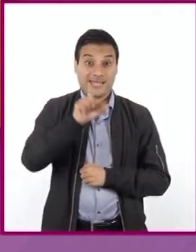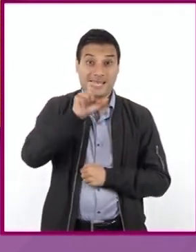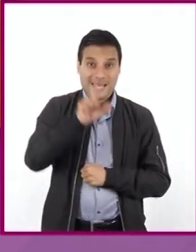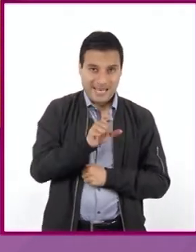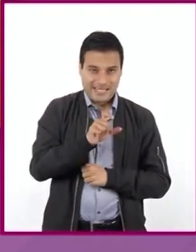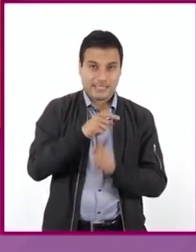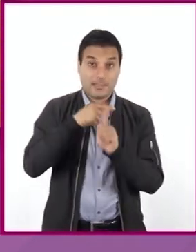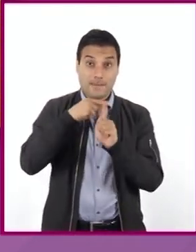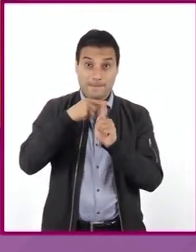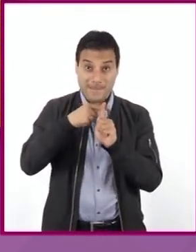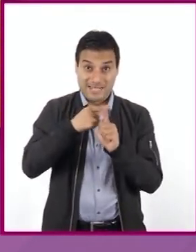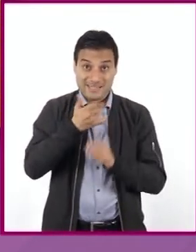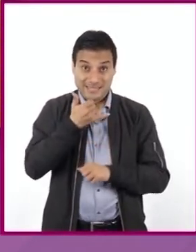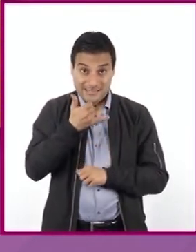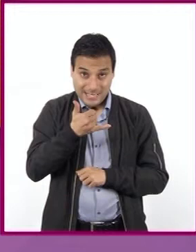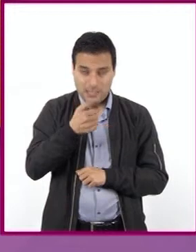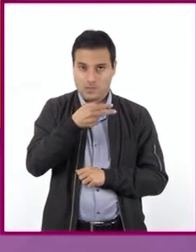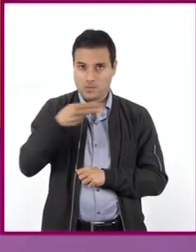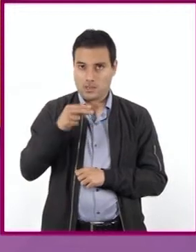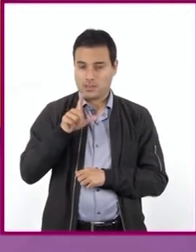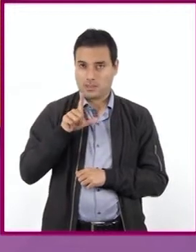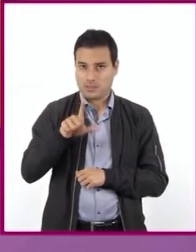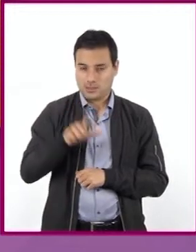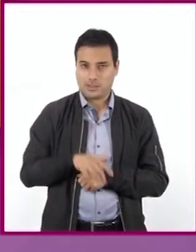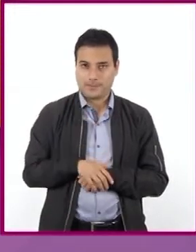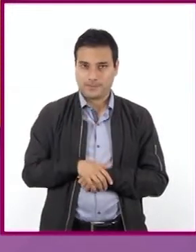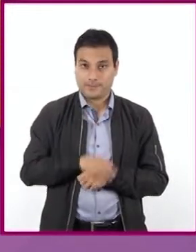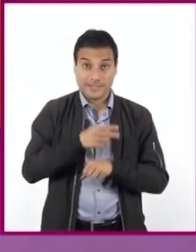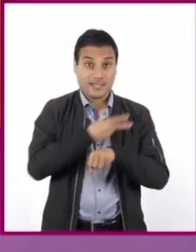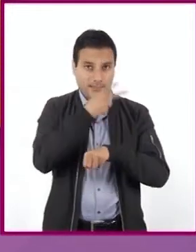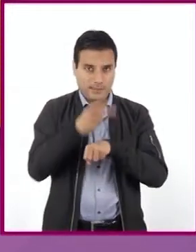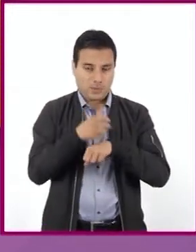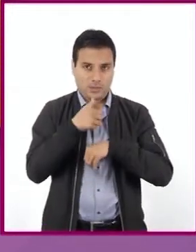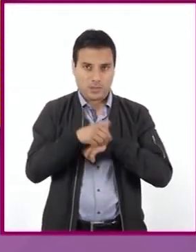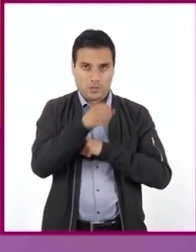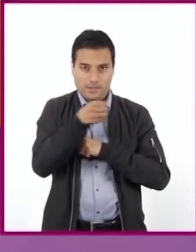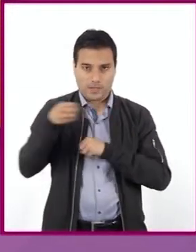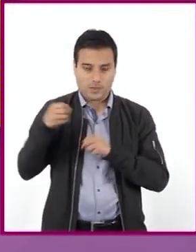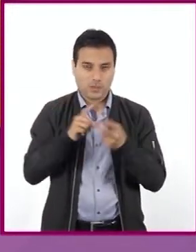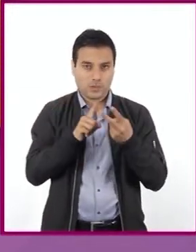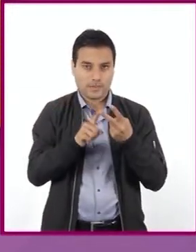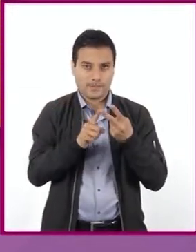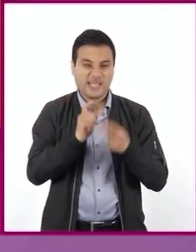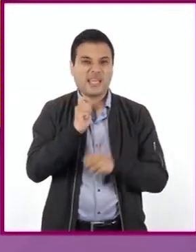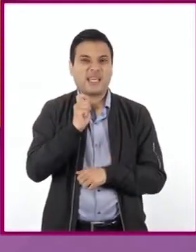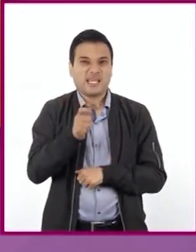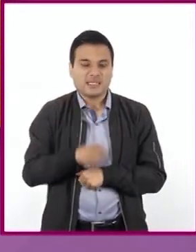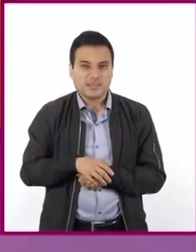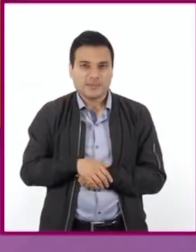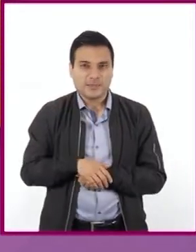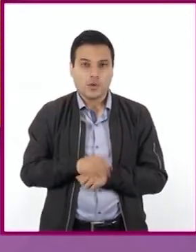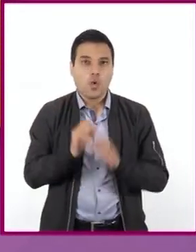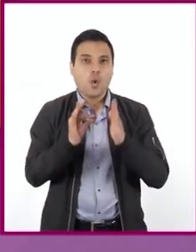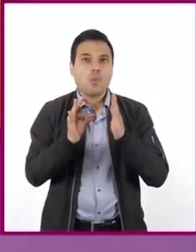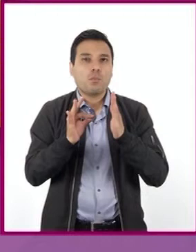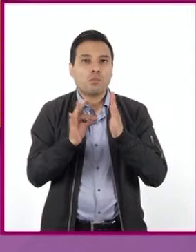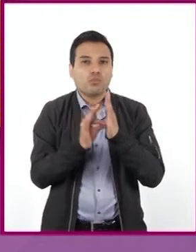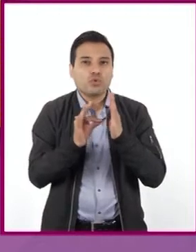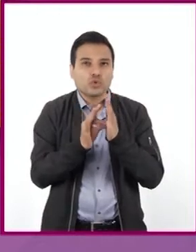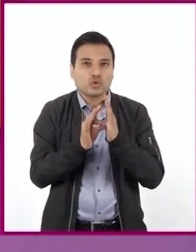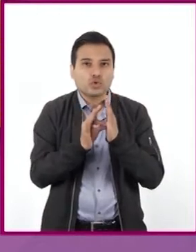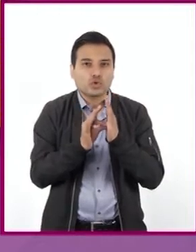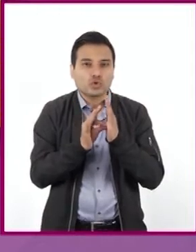Y igual a 17. La segunda ecuación representa el número de puntos que obtuvo en la